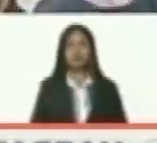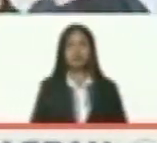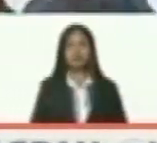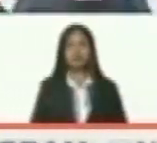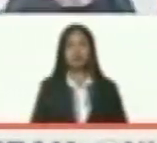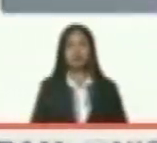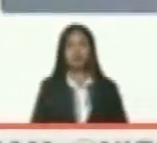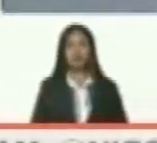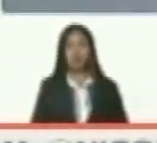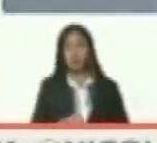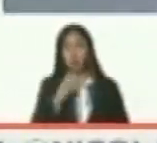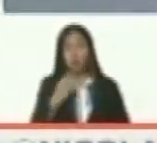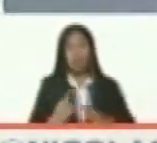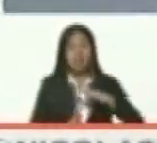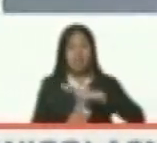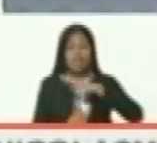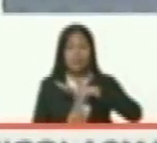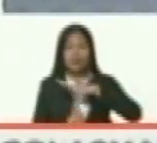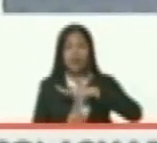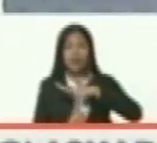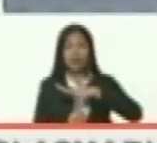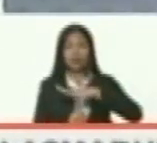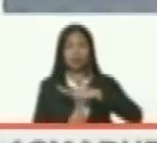Bueno, este terminal